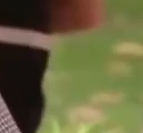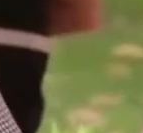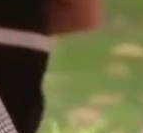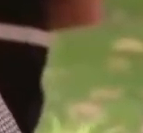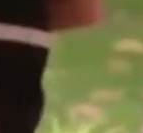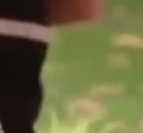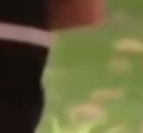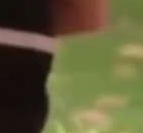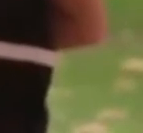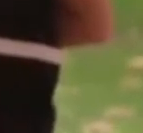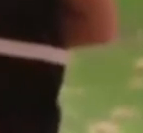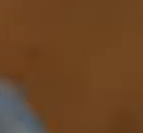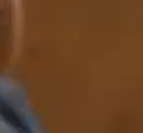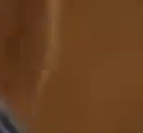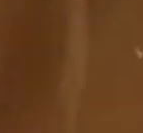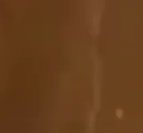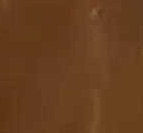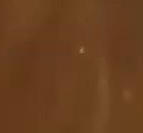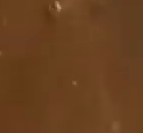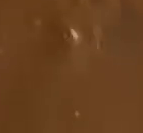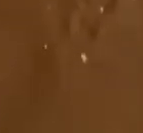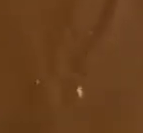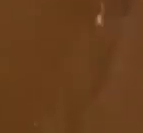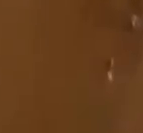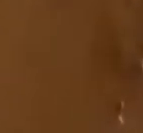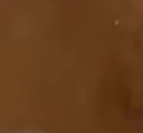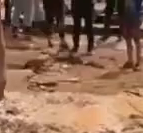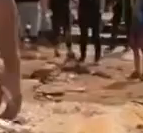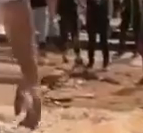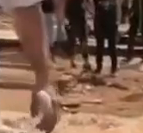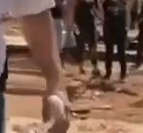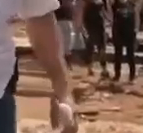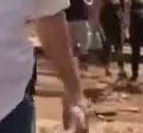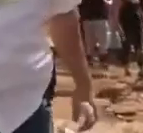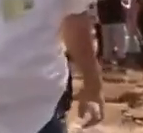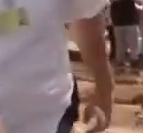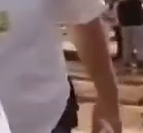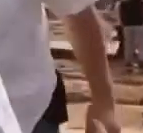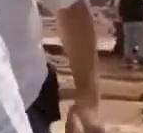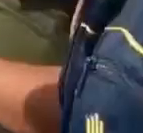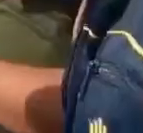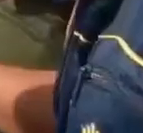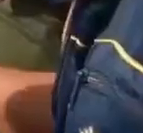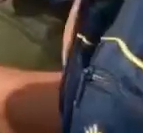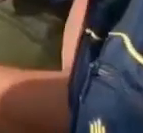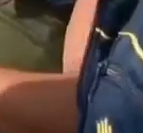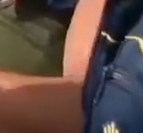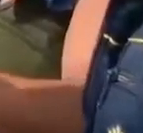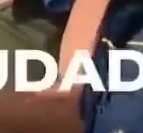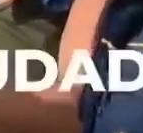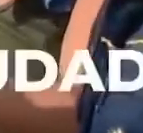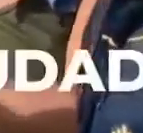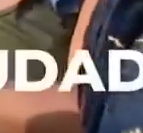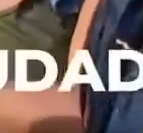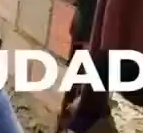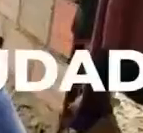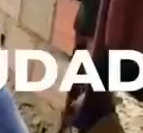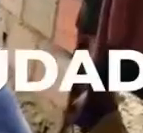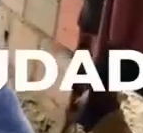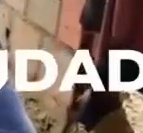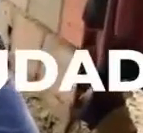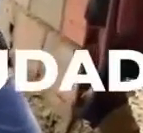a pesar de sufrir una ola invernal que provocó inundaciones y pérdida de vidas sin precedentes, hemos hecho los cambios que necesitaba la